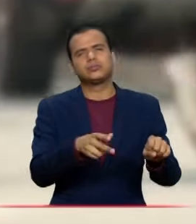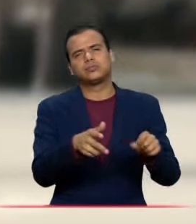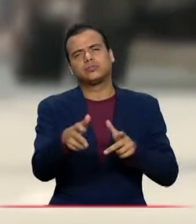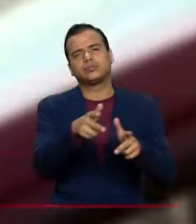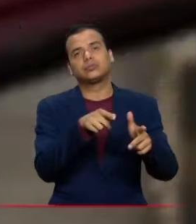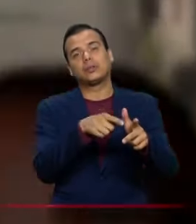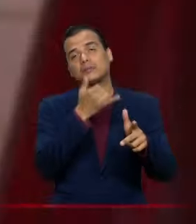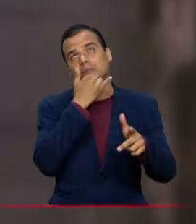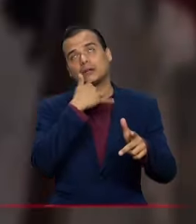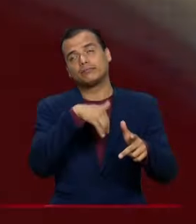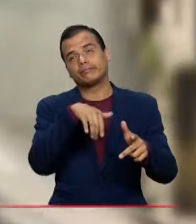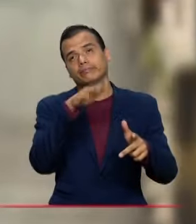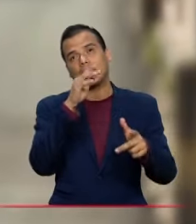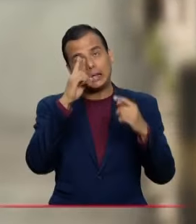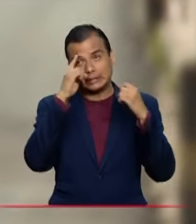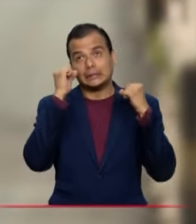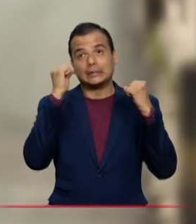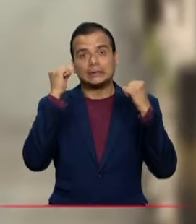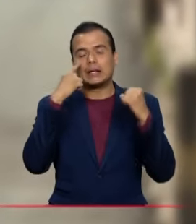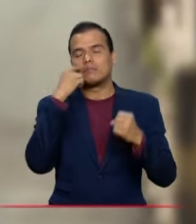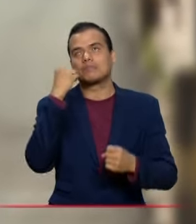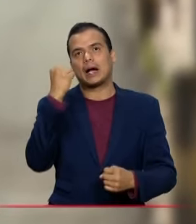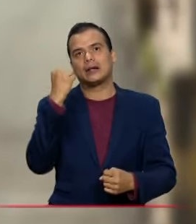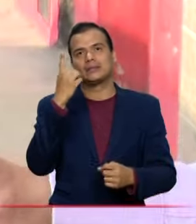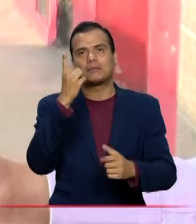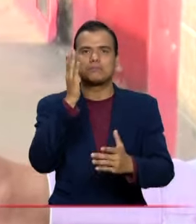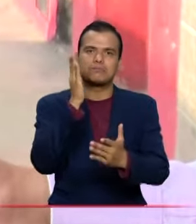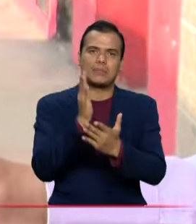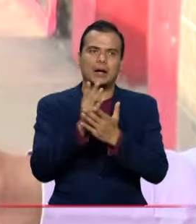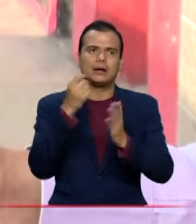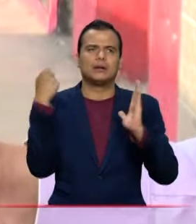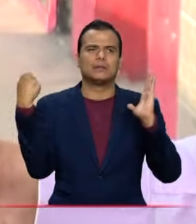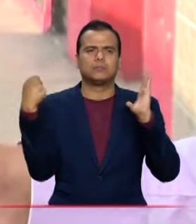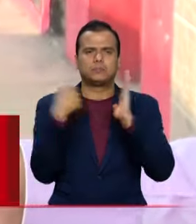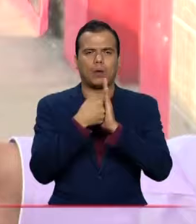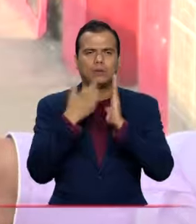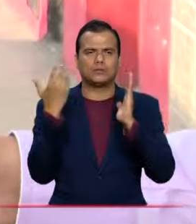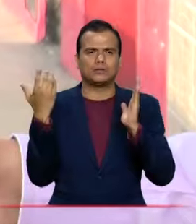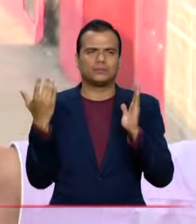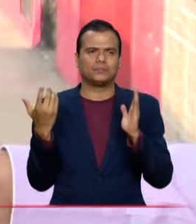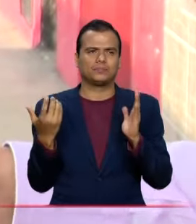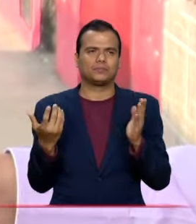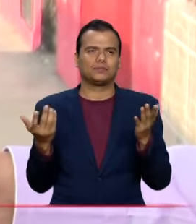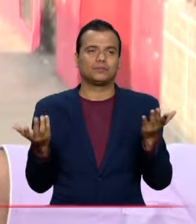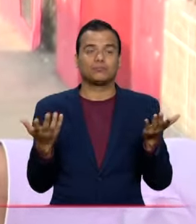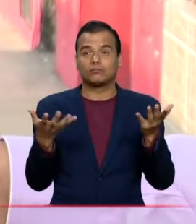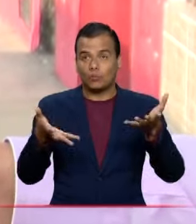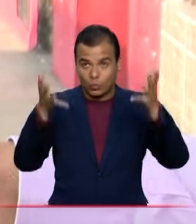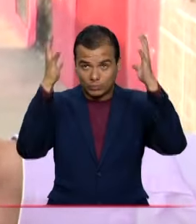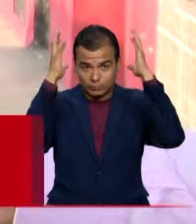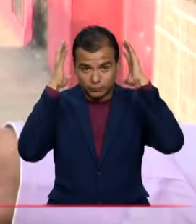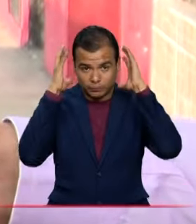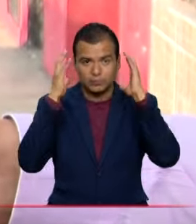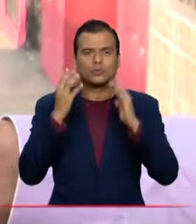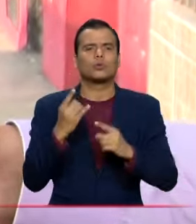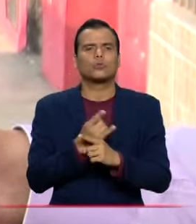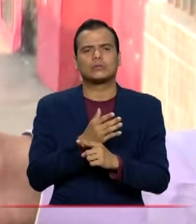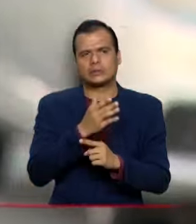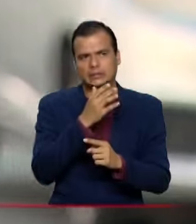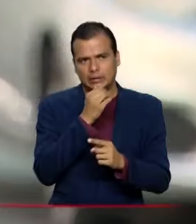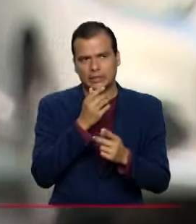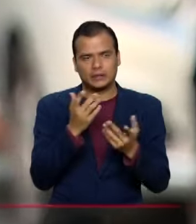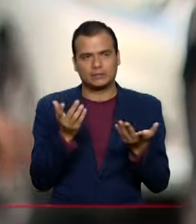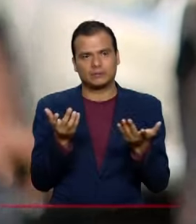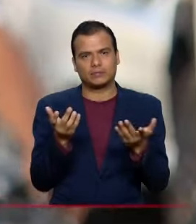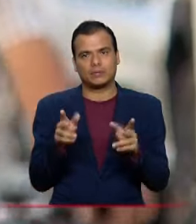infractores y el afán es una de las causas. Placa tapada, no me gusta utilizar los cascos. Y siempre culpables